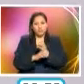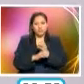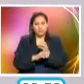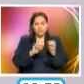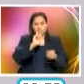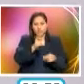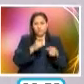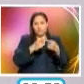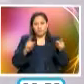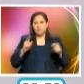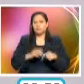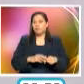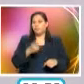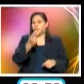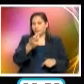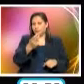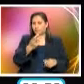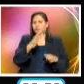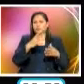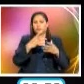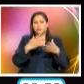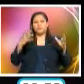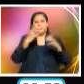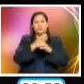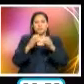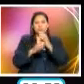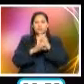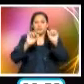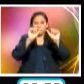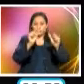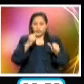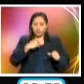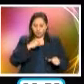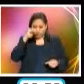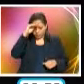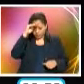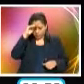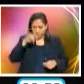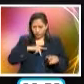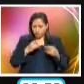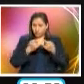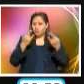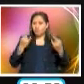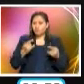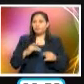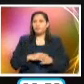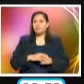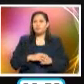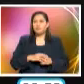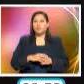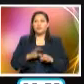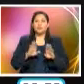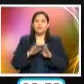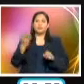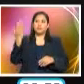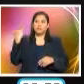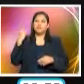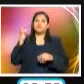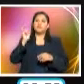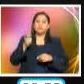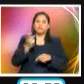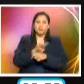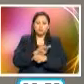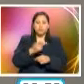yo creo que esa es una de las grandes cosas que hace el arte, hacernos conscientes de nuestra historia. Sí, cómo no, y de crear